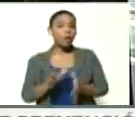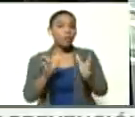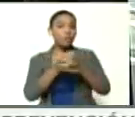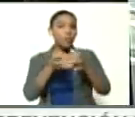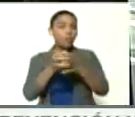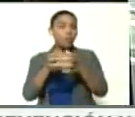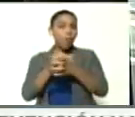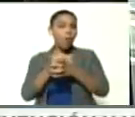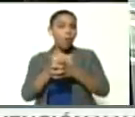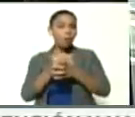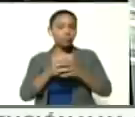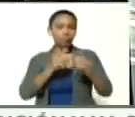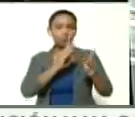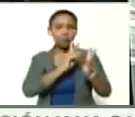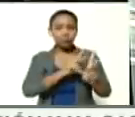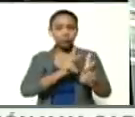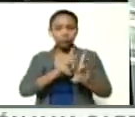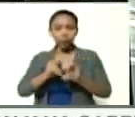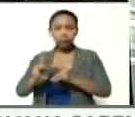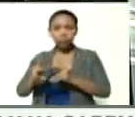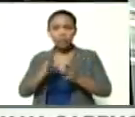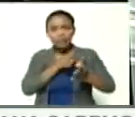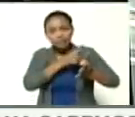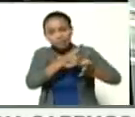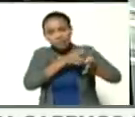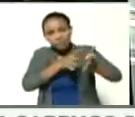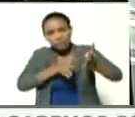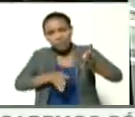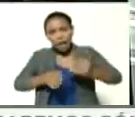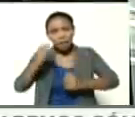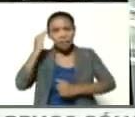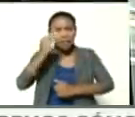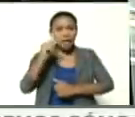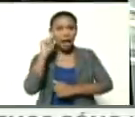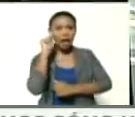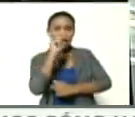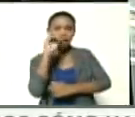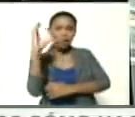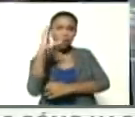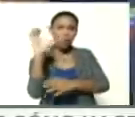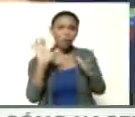grupos orgánicos y articulados al ejército de Colombia.